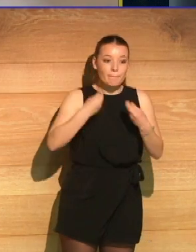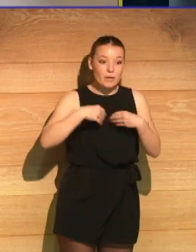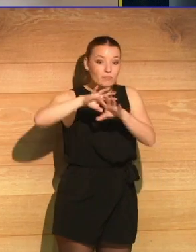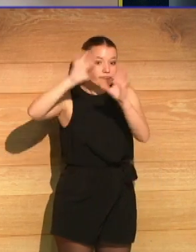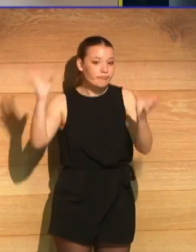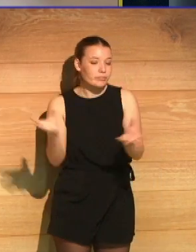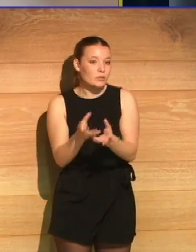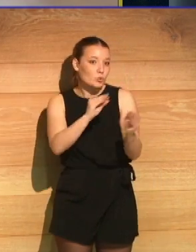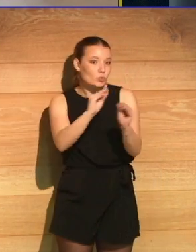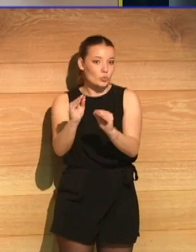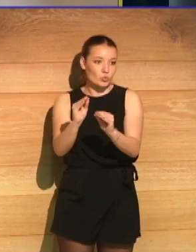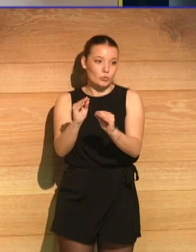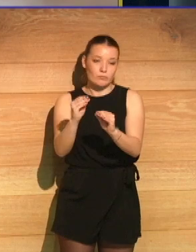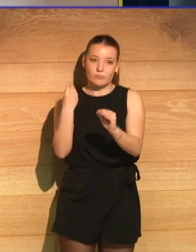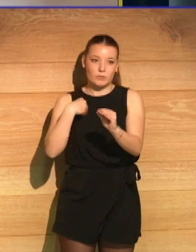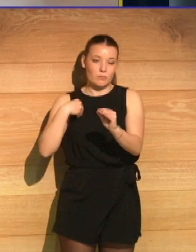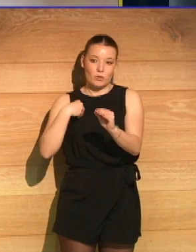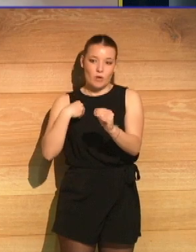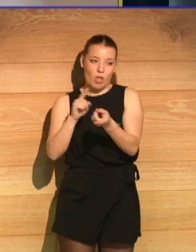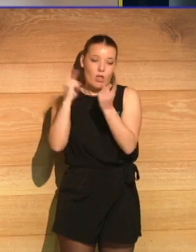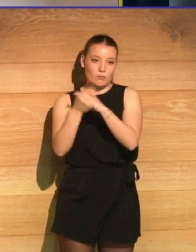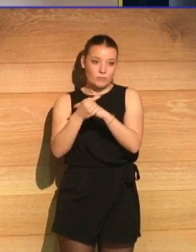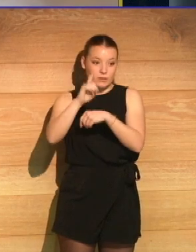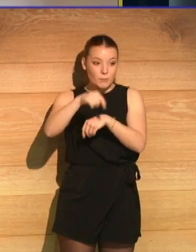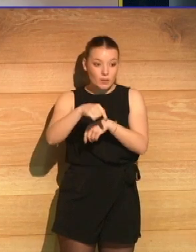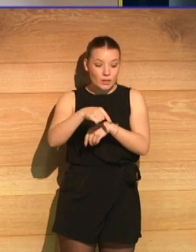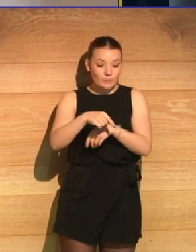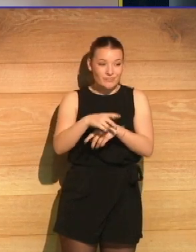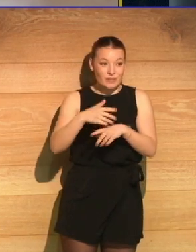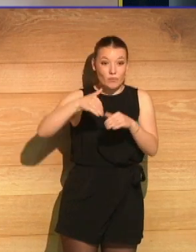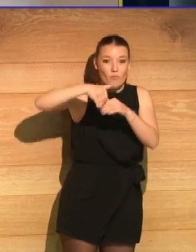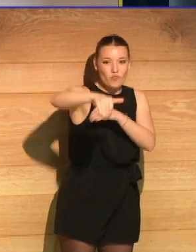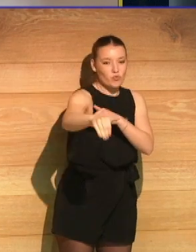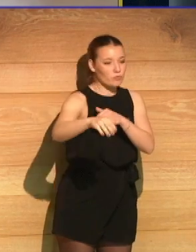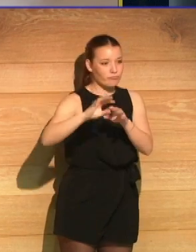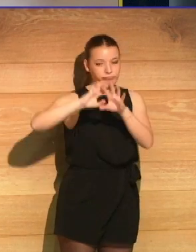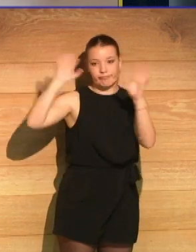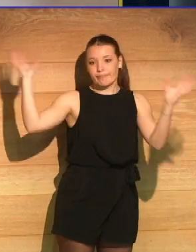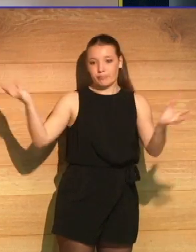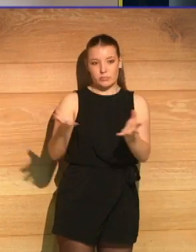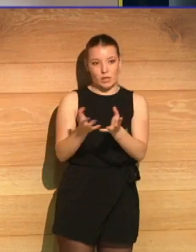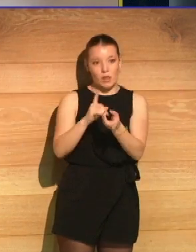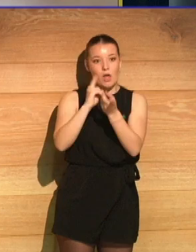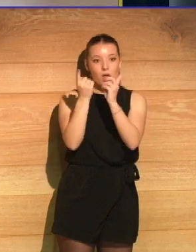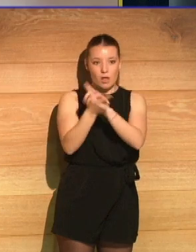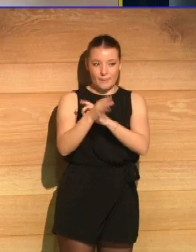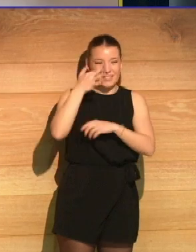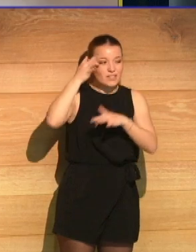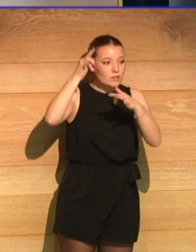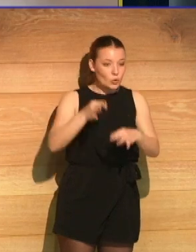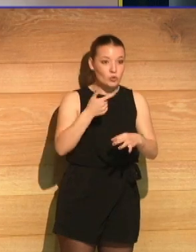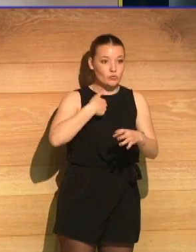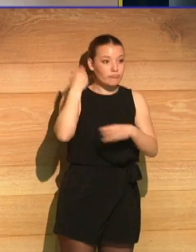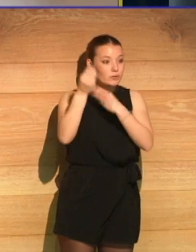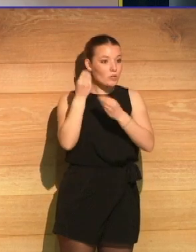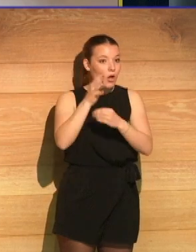vivimos hacia el futuro y en la que vivirán nuestros nietos también será radicalmente distinta. Y creo que esta es una de las grandes